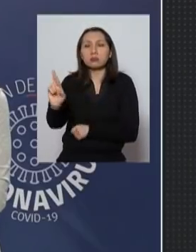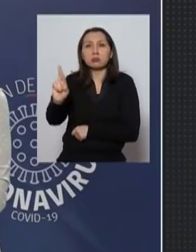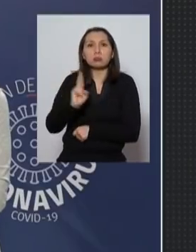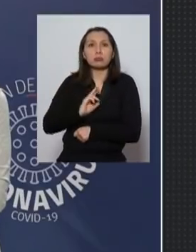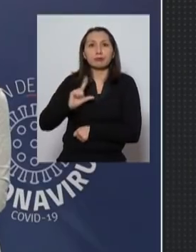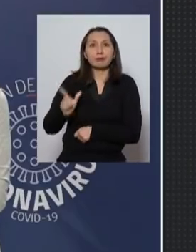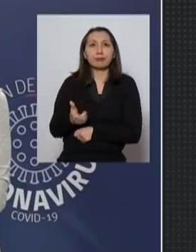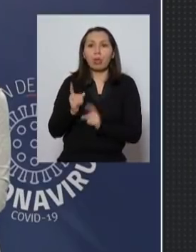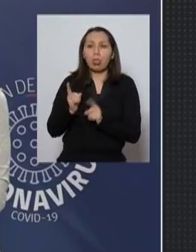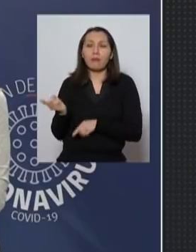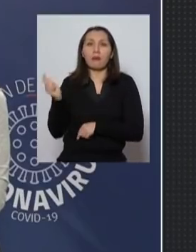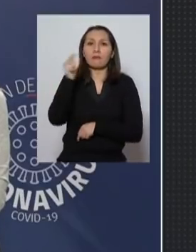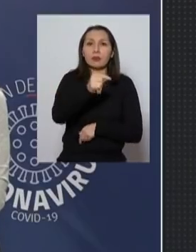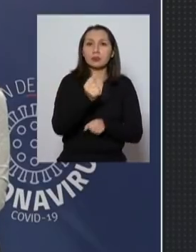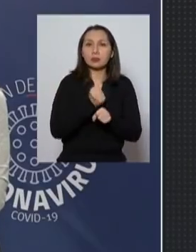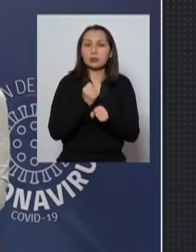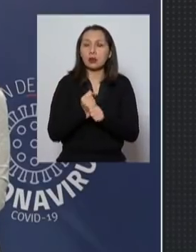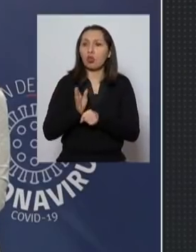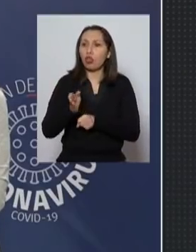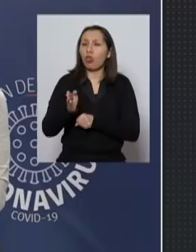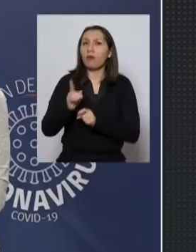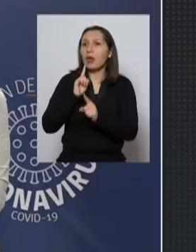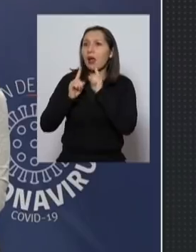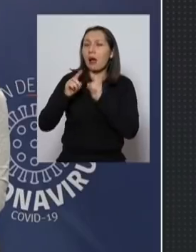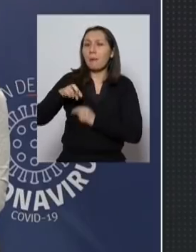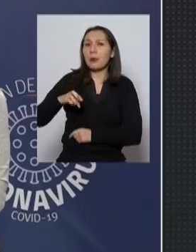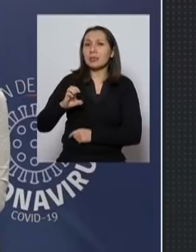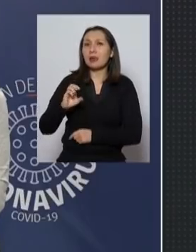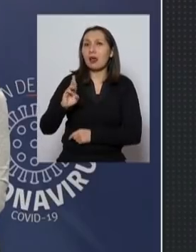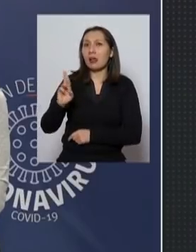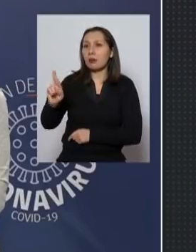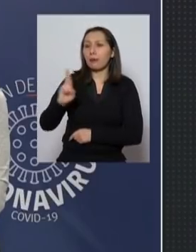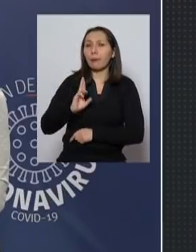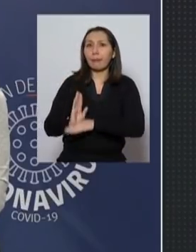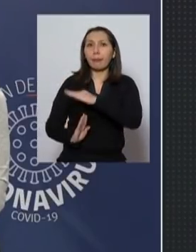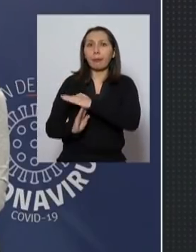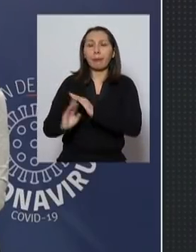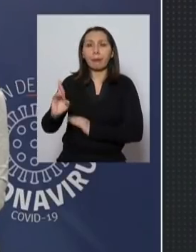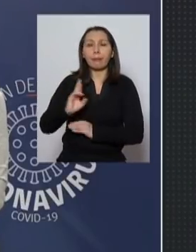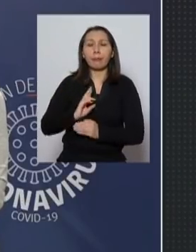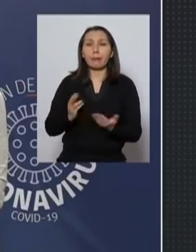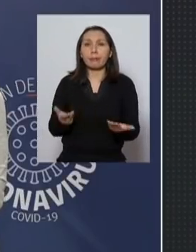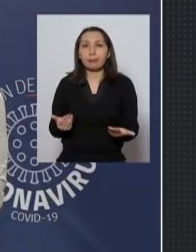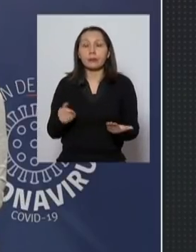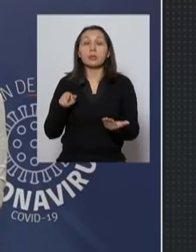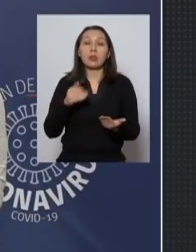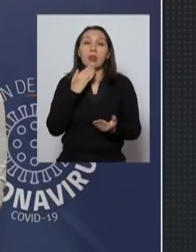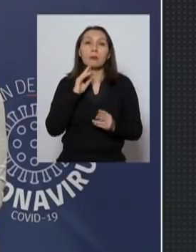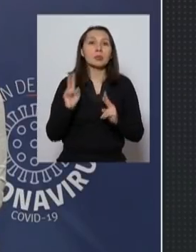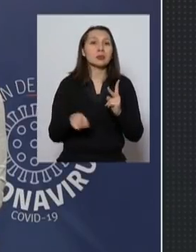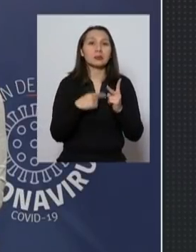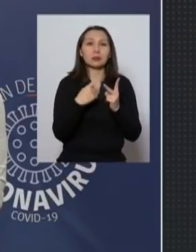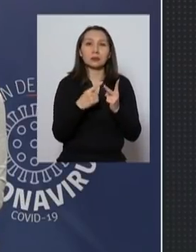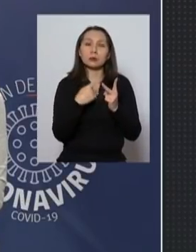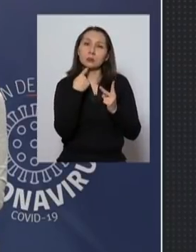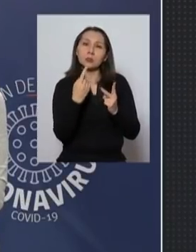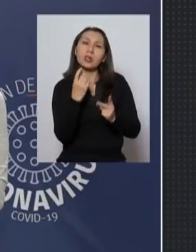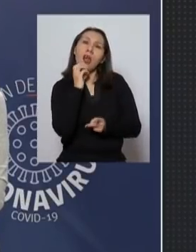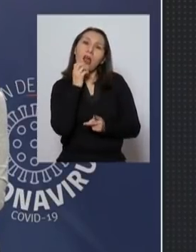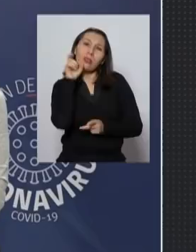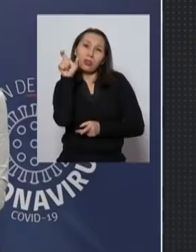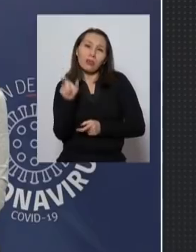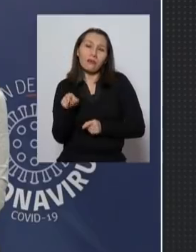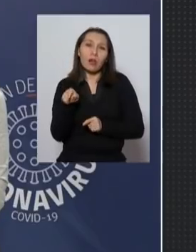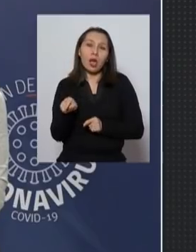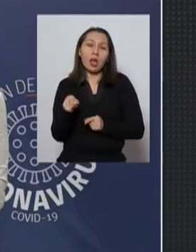que tienen que volver a trabajar, pero todavía tienen un test PCR pendiente? Y lo segundo, este caso de Antofagasta, donde se